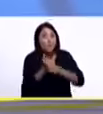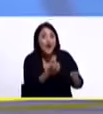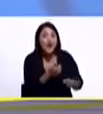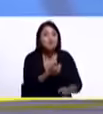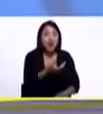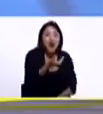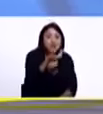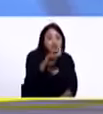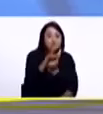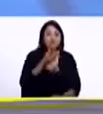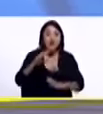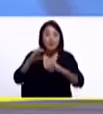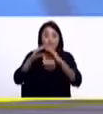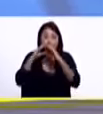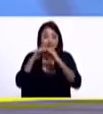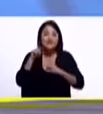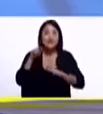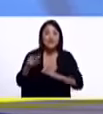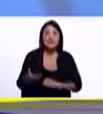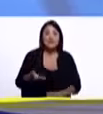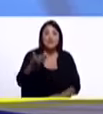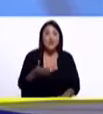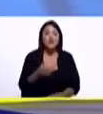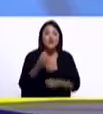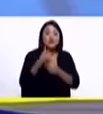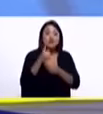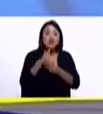un perro caliente y una fría.